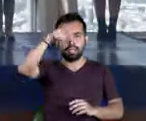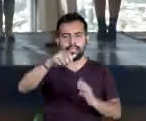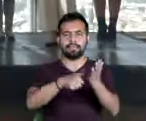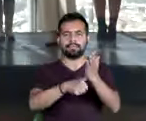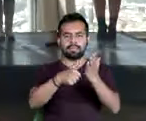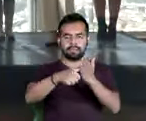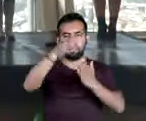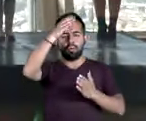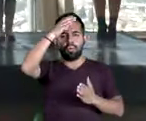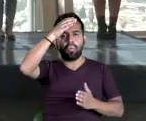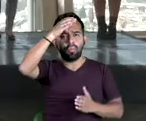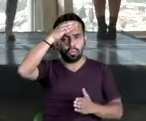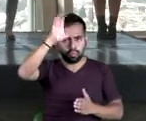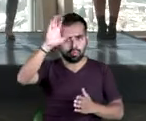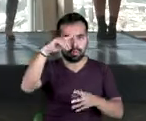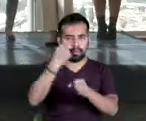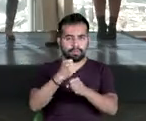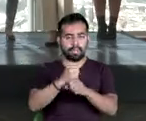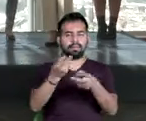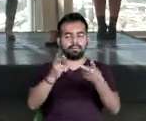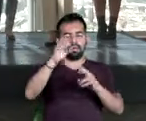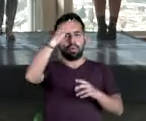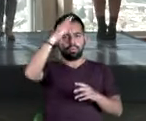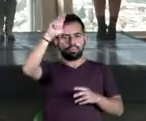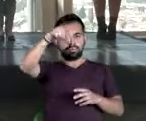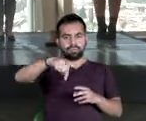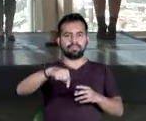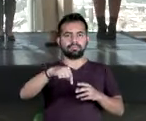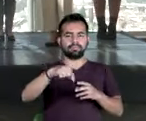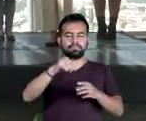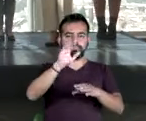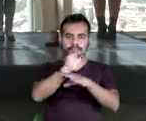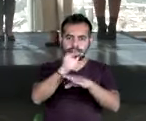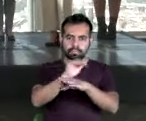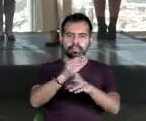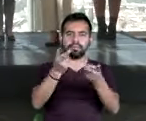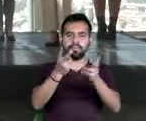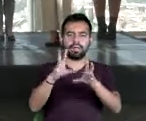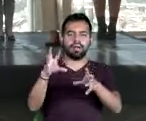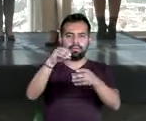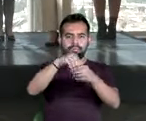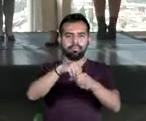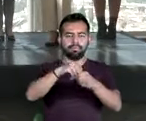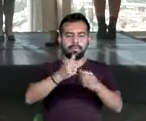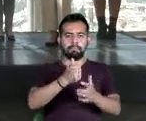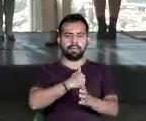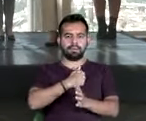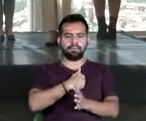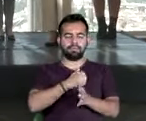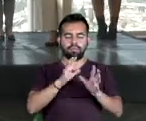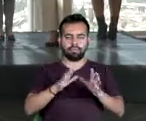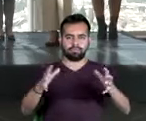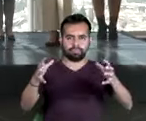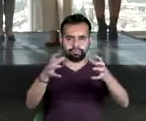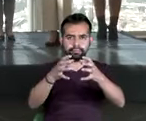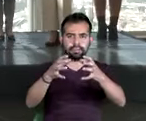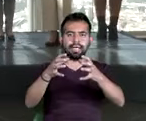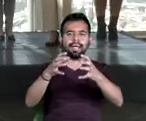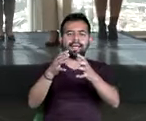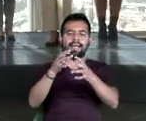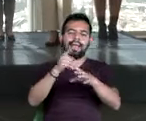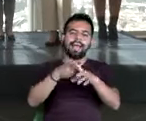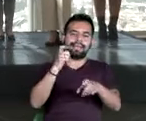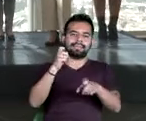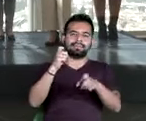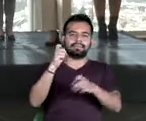de Cultura, viene trabajando en el ámbito cultural, miembro del Consorcio Interuniversitario de Patrimonio Documental y es profesora de